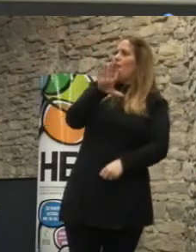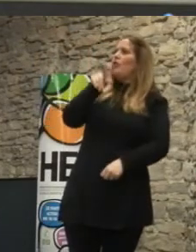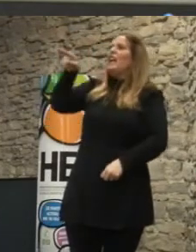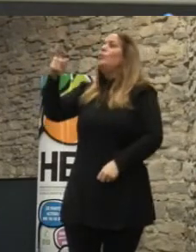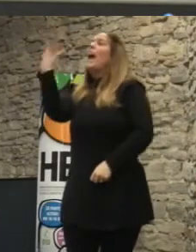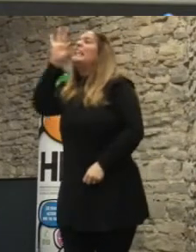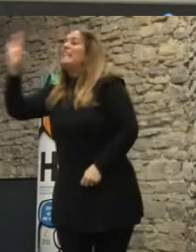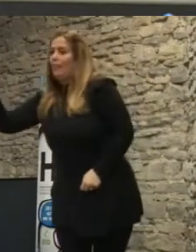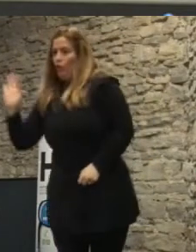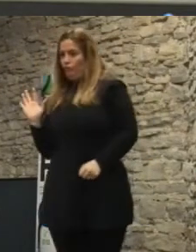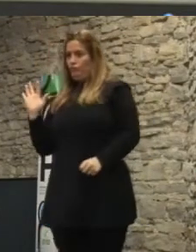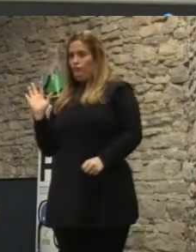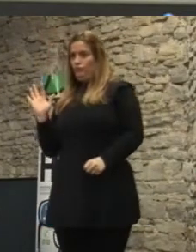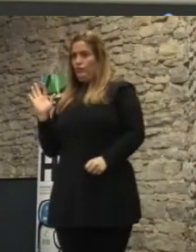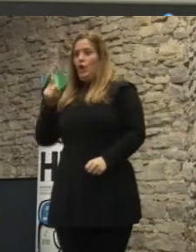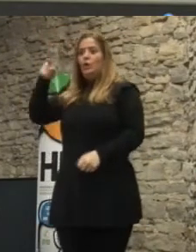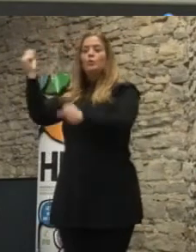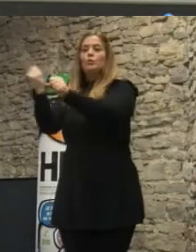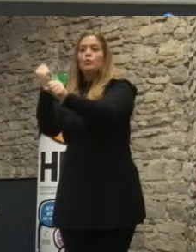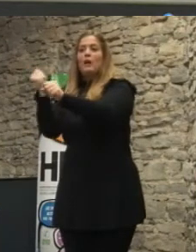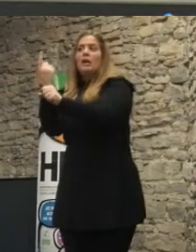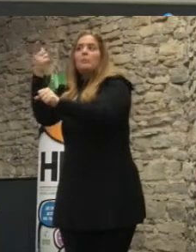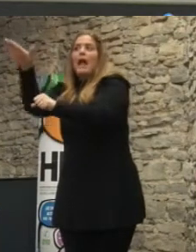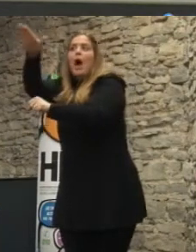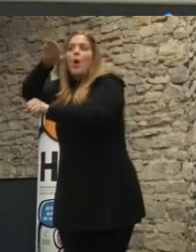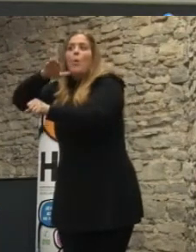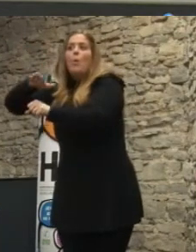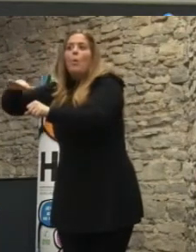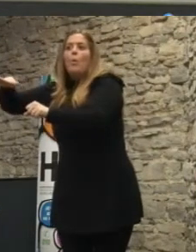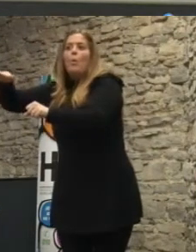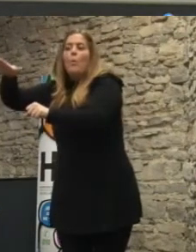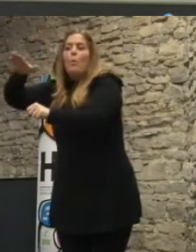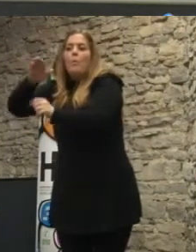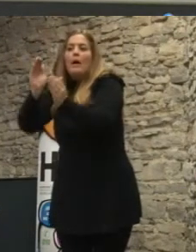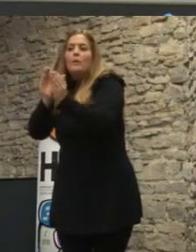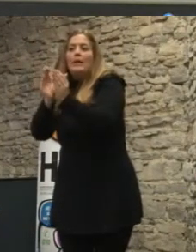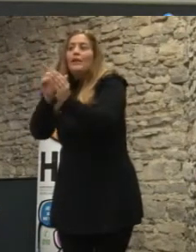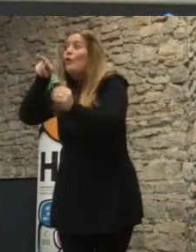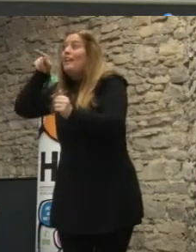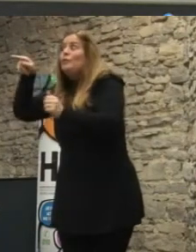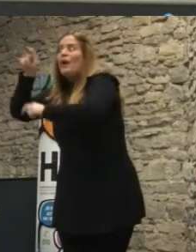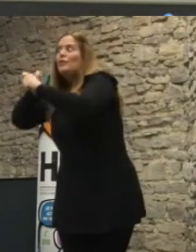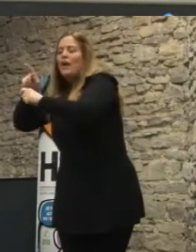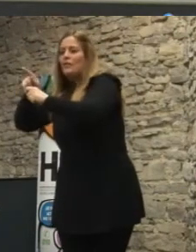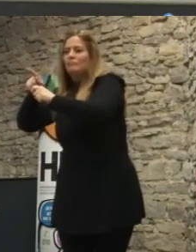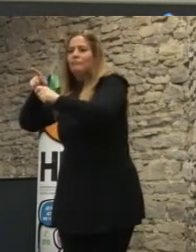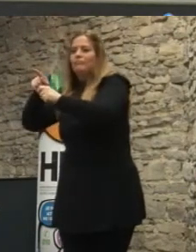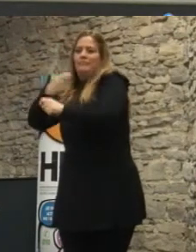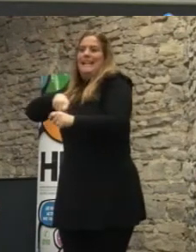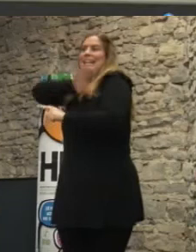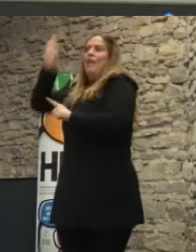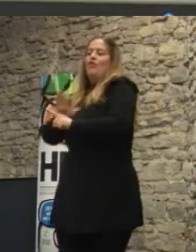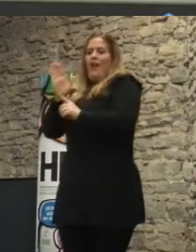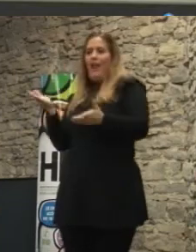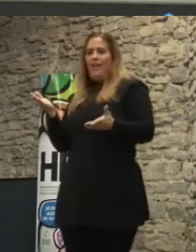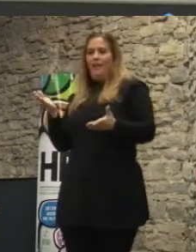500. Y tú trabajas para un barrio y tú estás trabajando para el ámbito nacional. Entonces, yo creo que, no sé, ¿no?